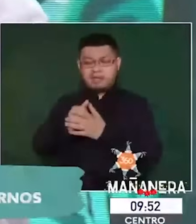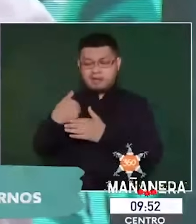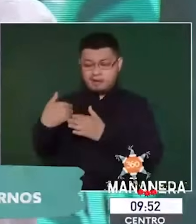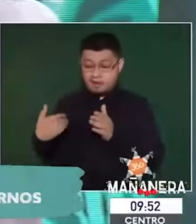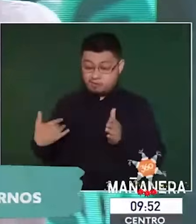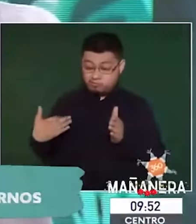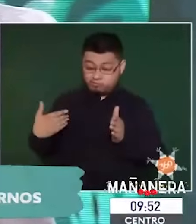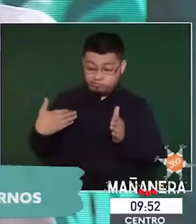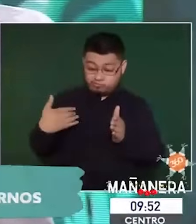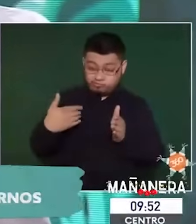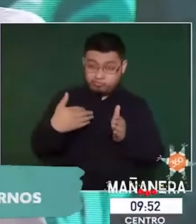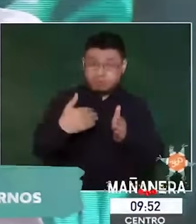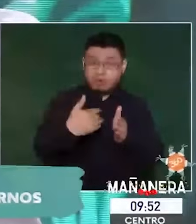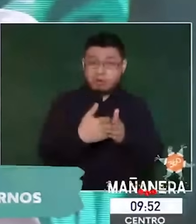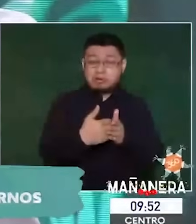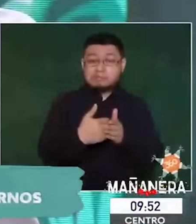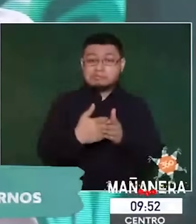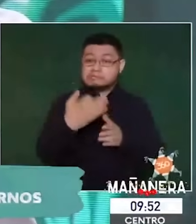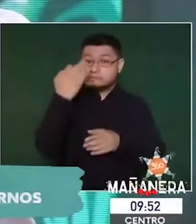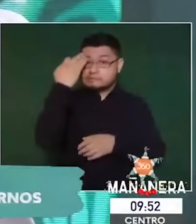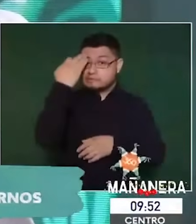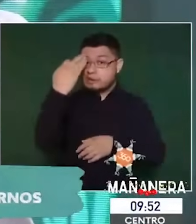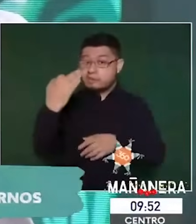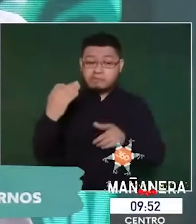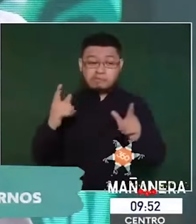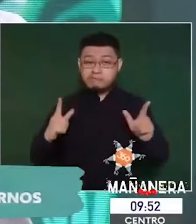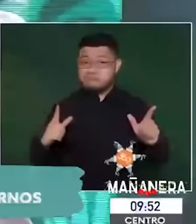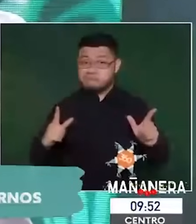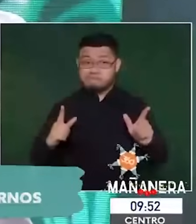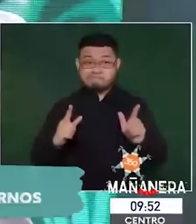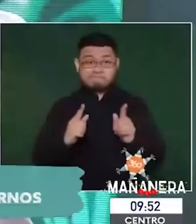gran obra que